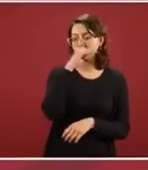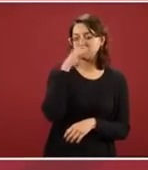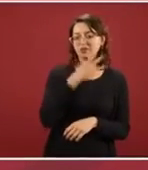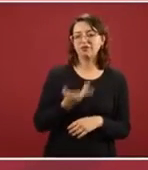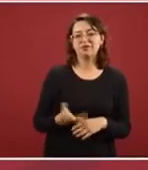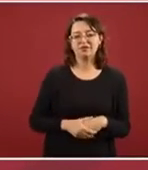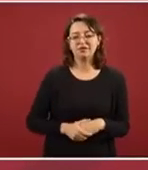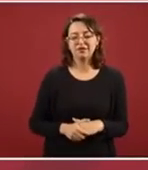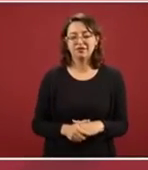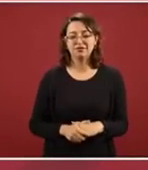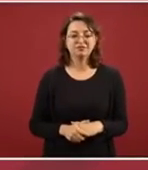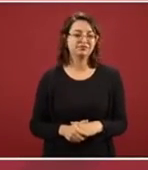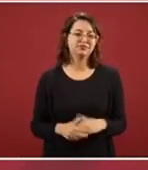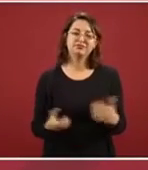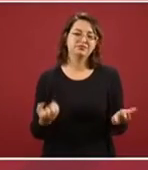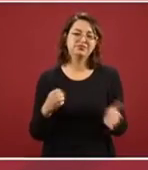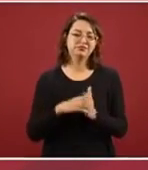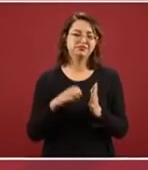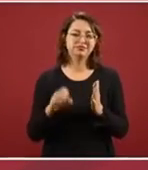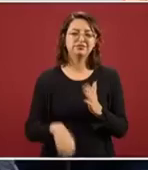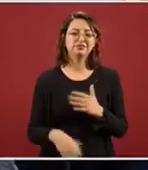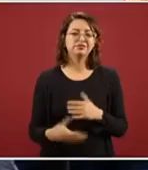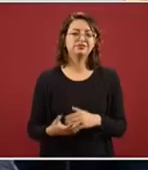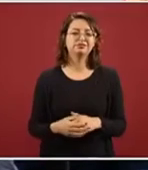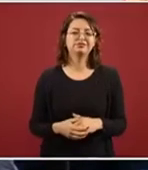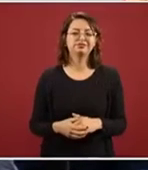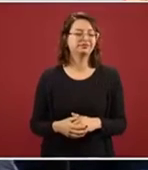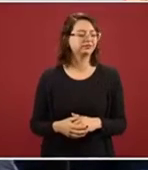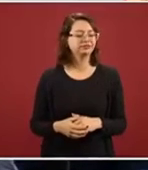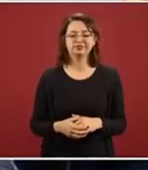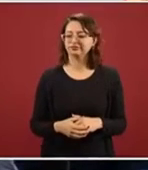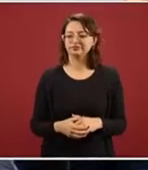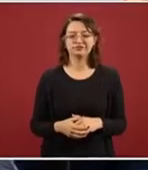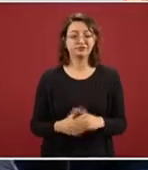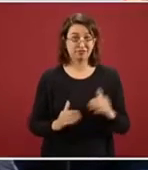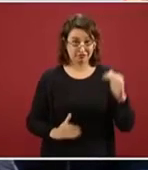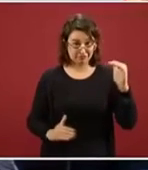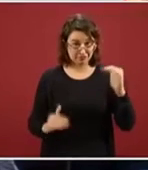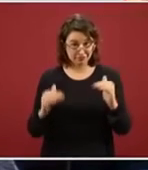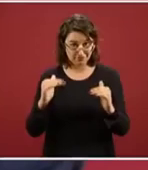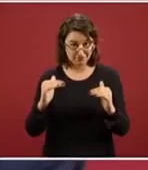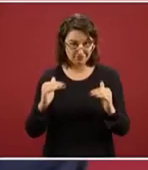sea, y eso no es equidad.